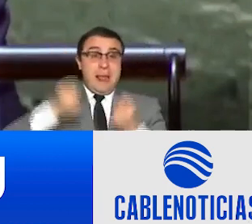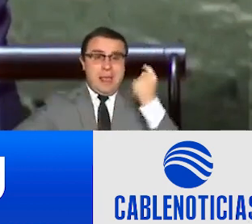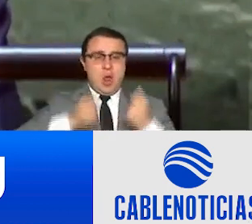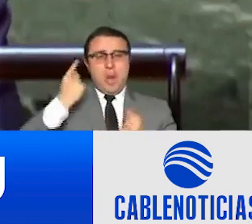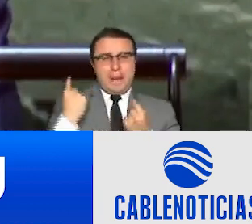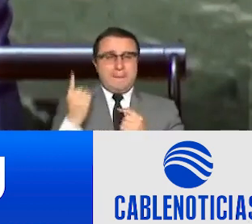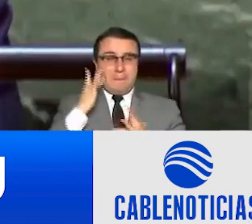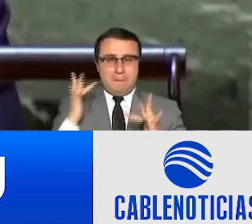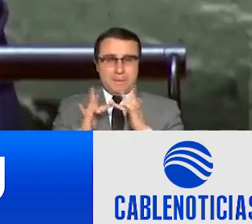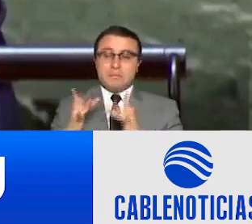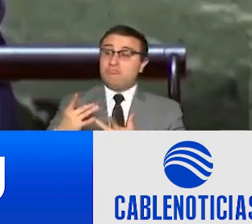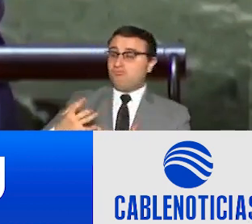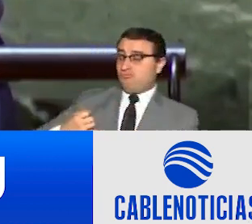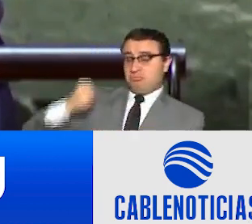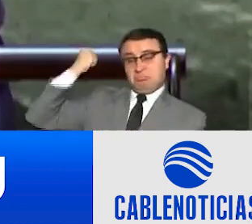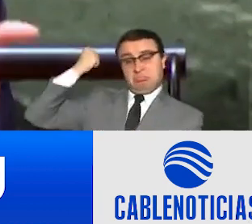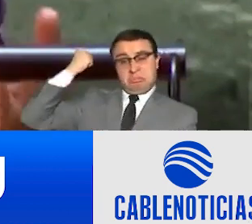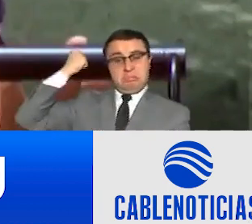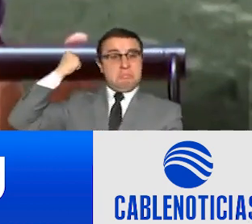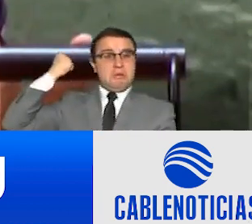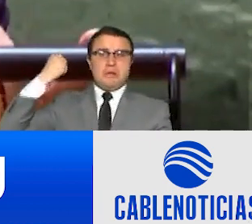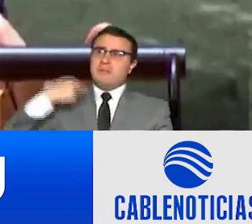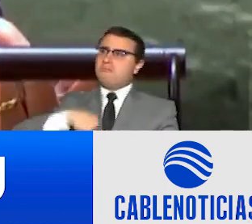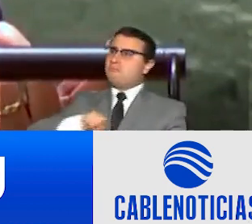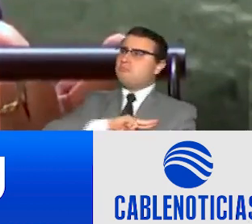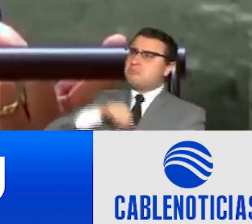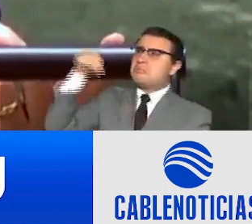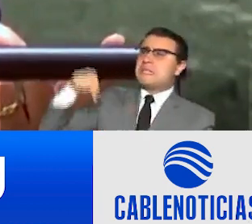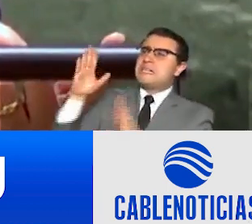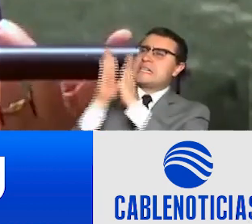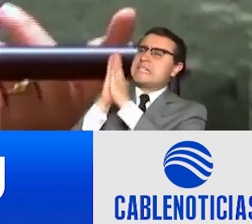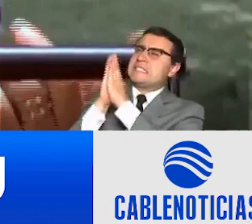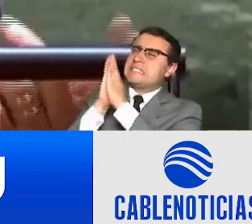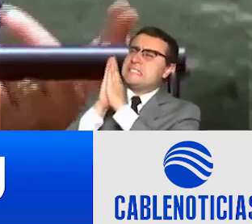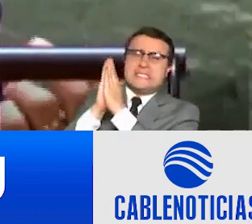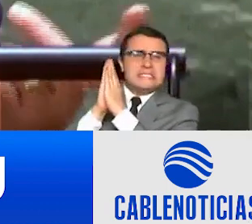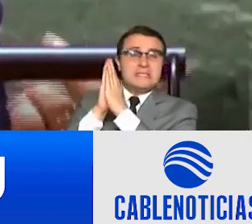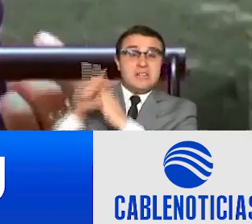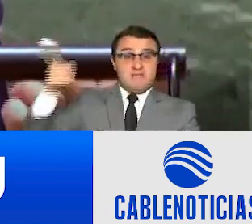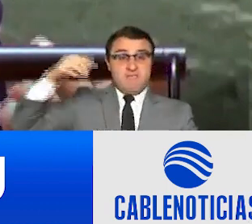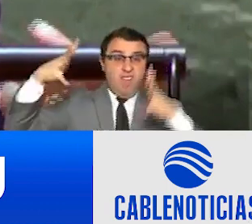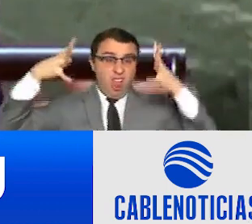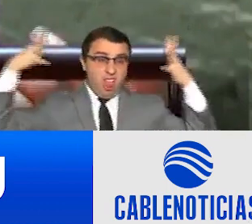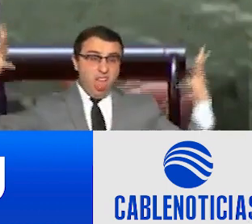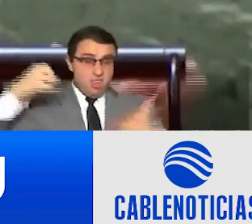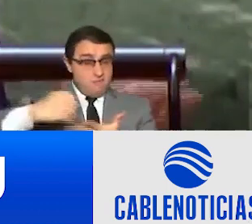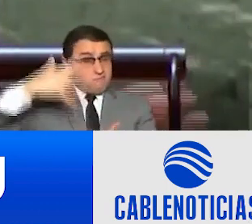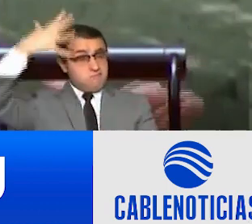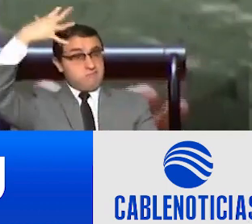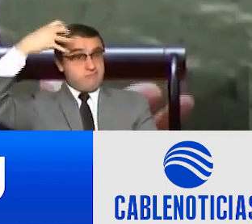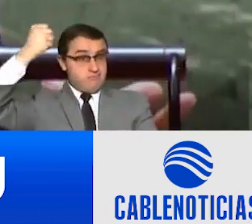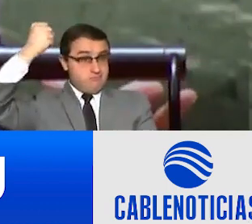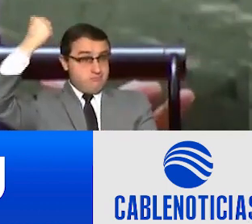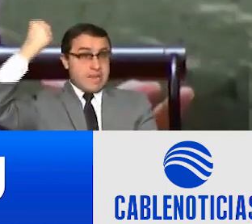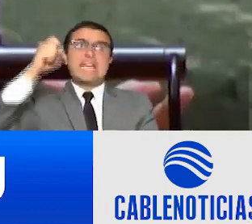Le estamos suplicando desde este salón al gran capital, sin